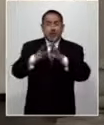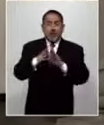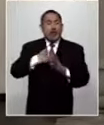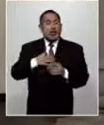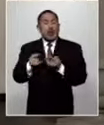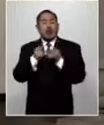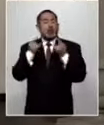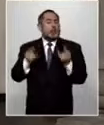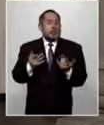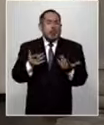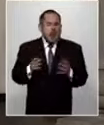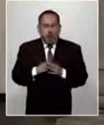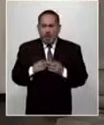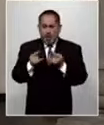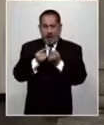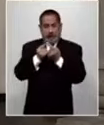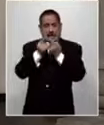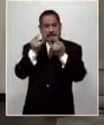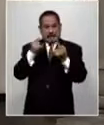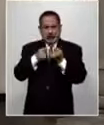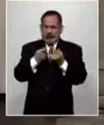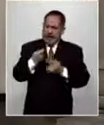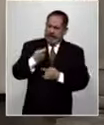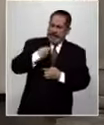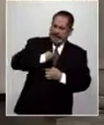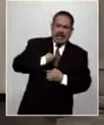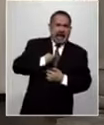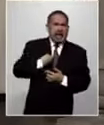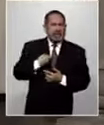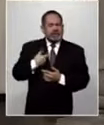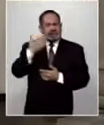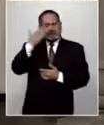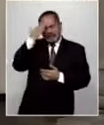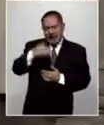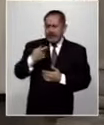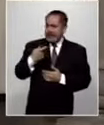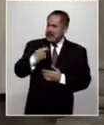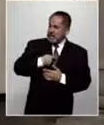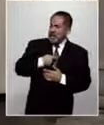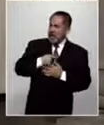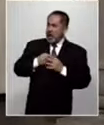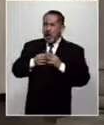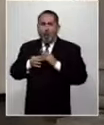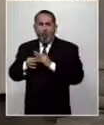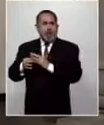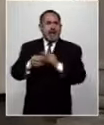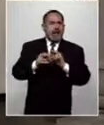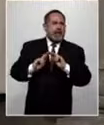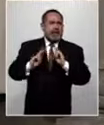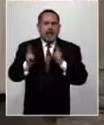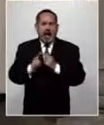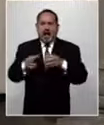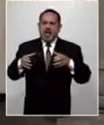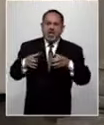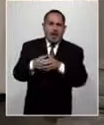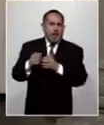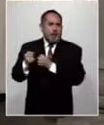historia, en donde la historia es identidad, la identidad unidad y la unidad es fuerza